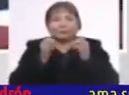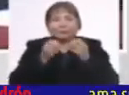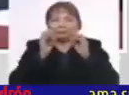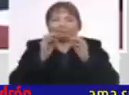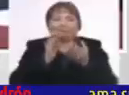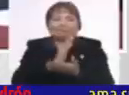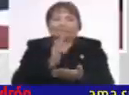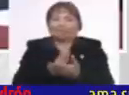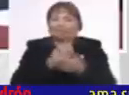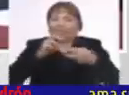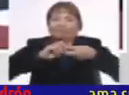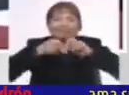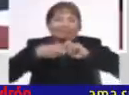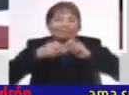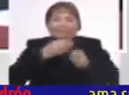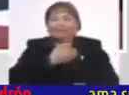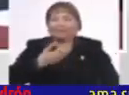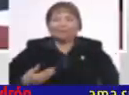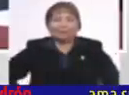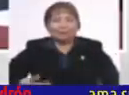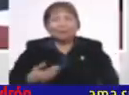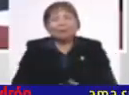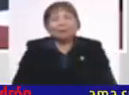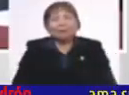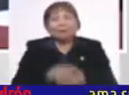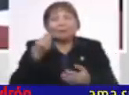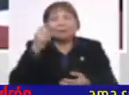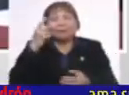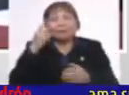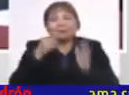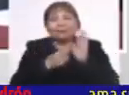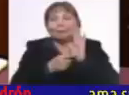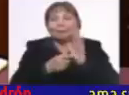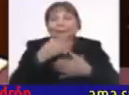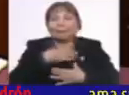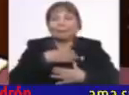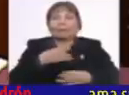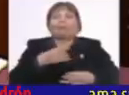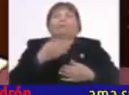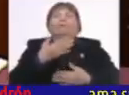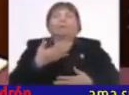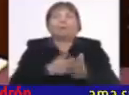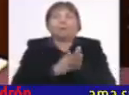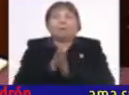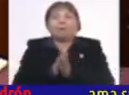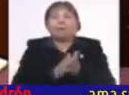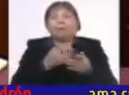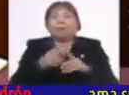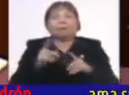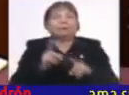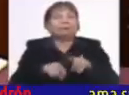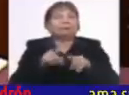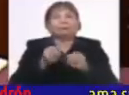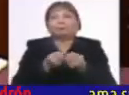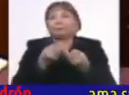tan difícil a este gobierno porque el primero están los intereses de la patria y muchas